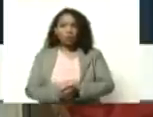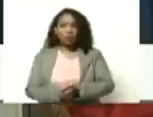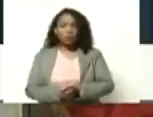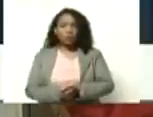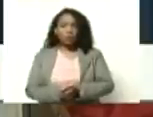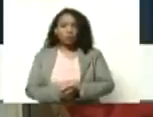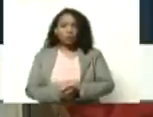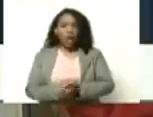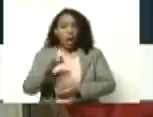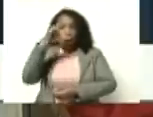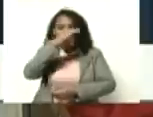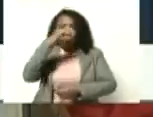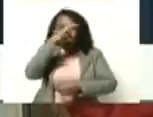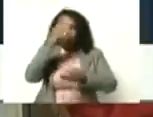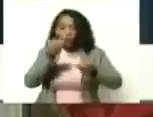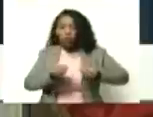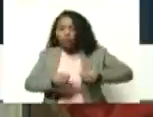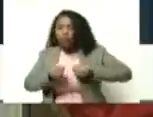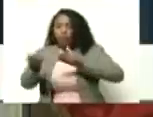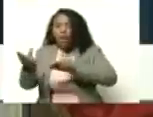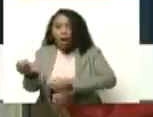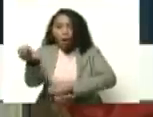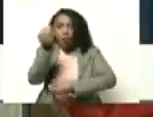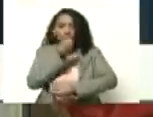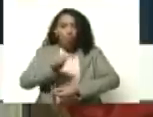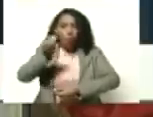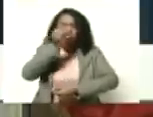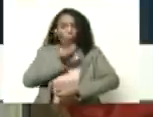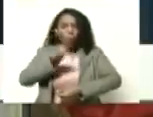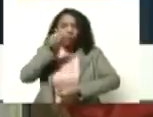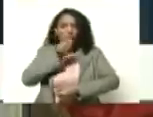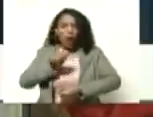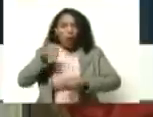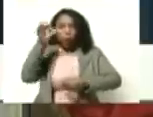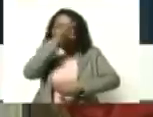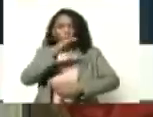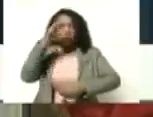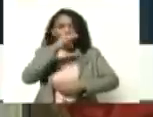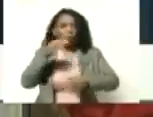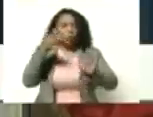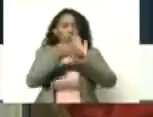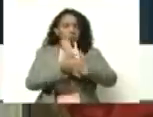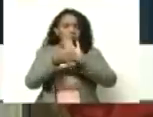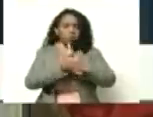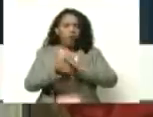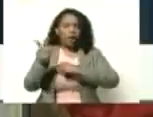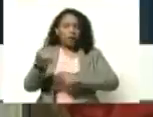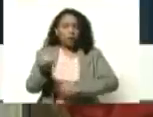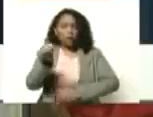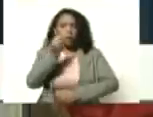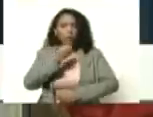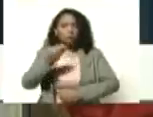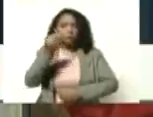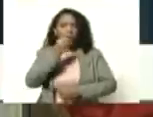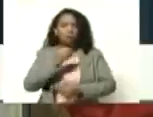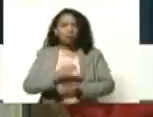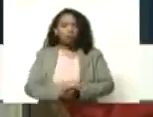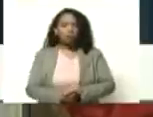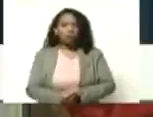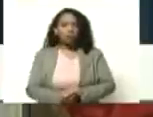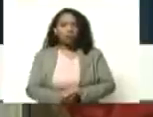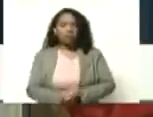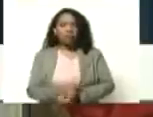la cochinera para que los con chinos allí digamos